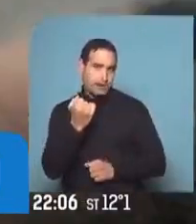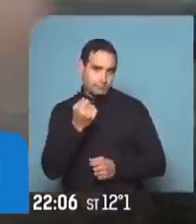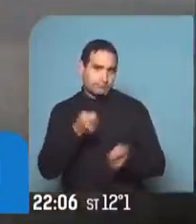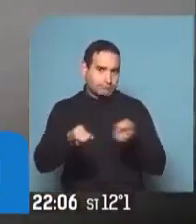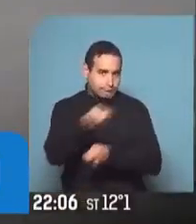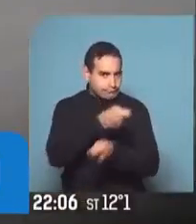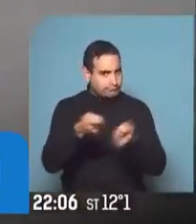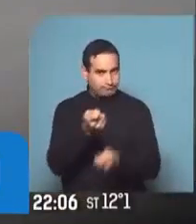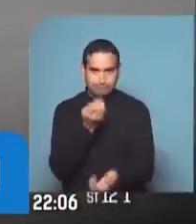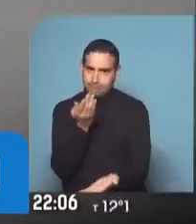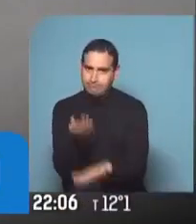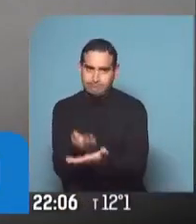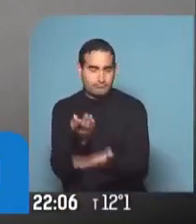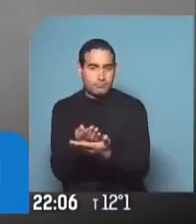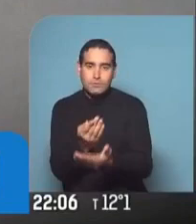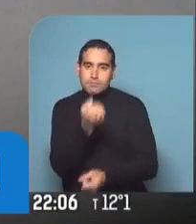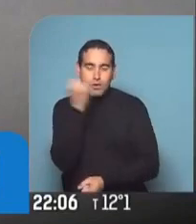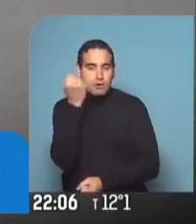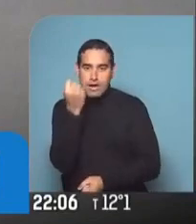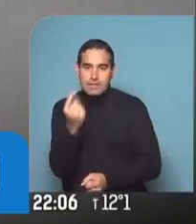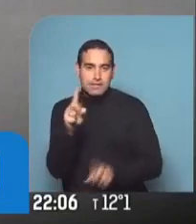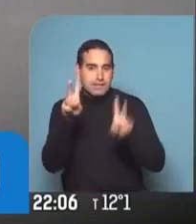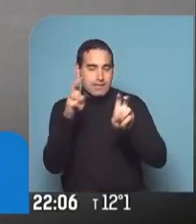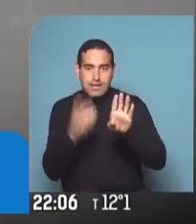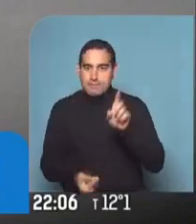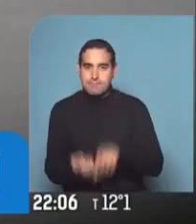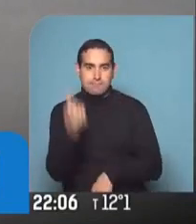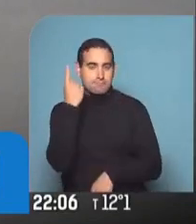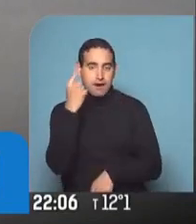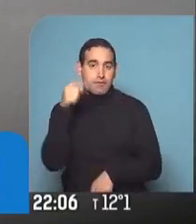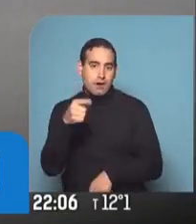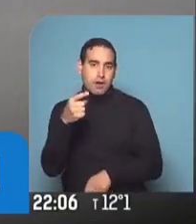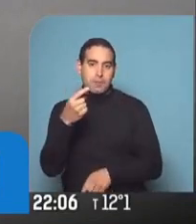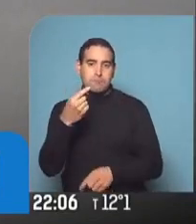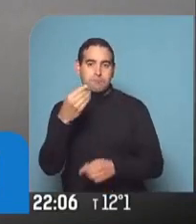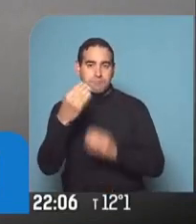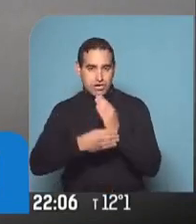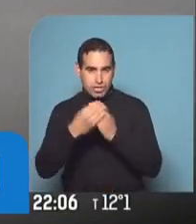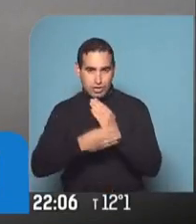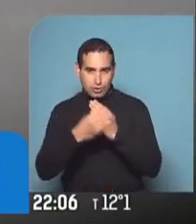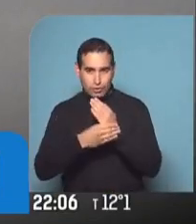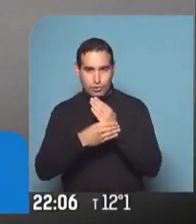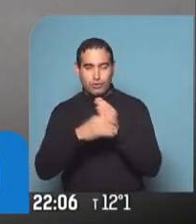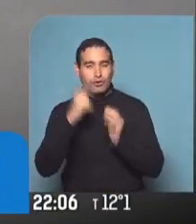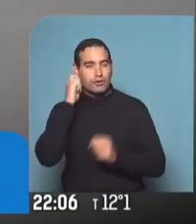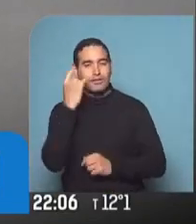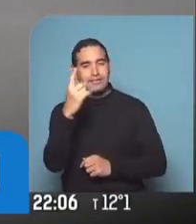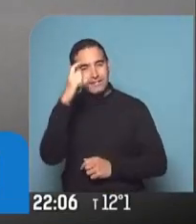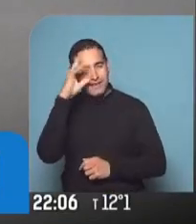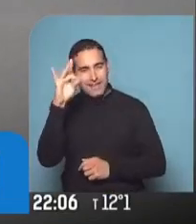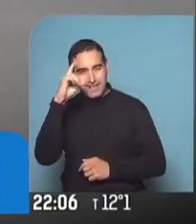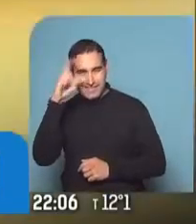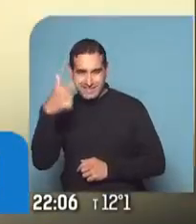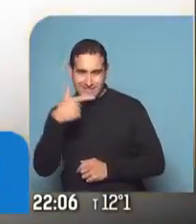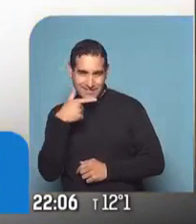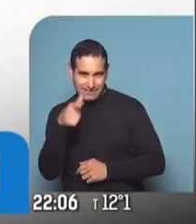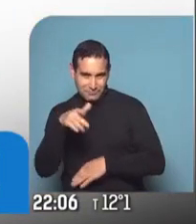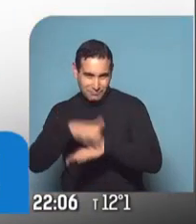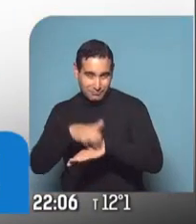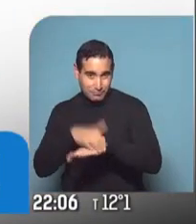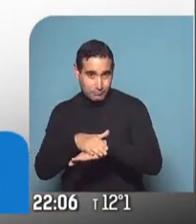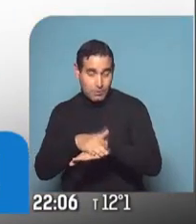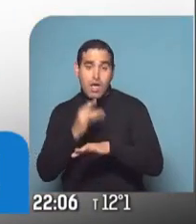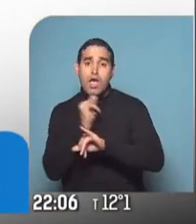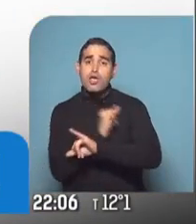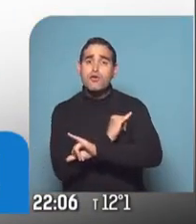y prioritario para los objetivos fiscales del superministro de Hacienda, Paulo Guedes. Según un informe